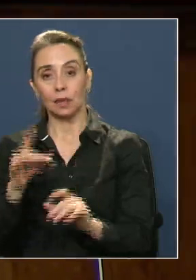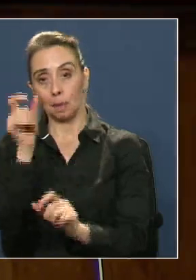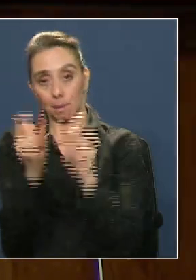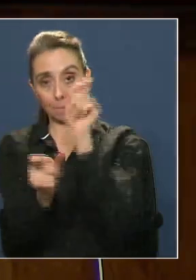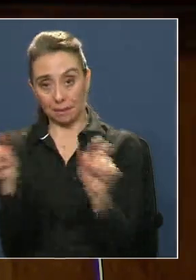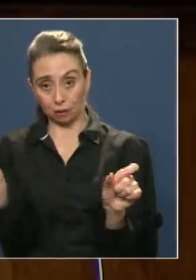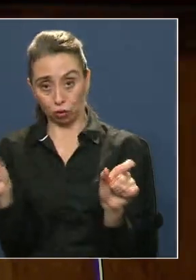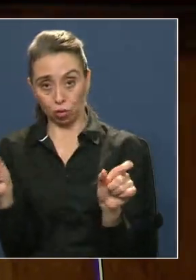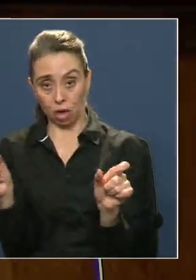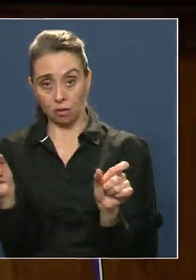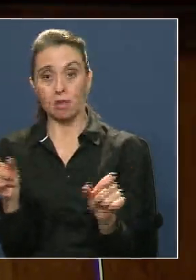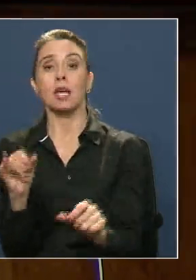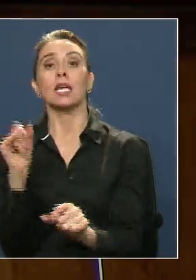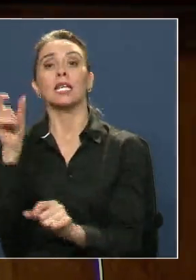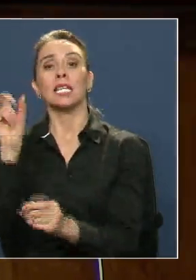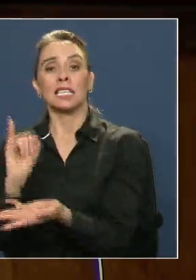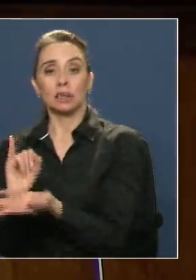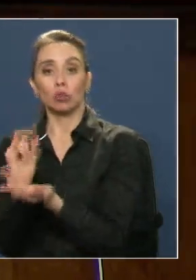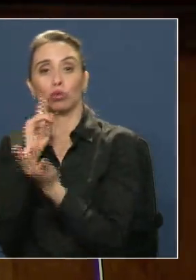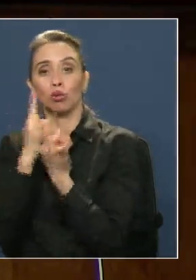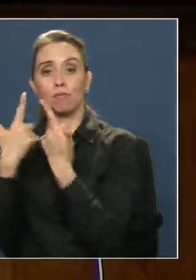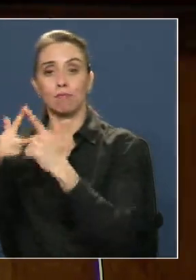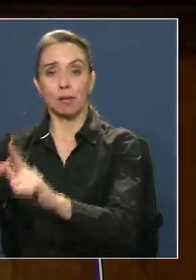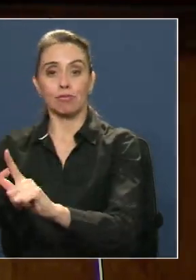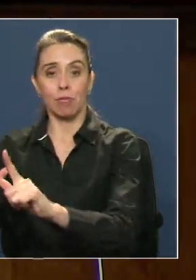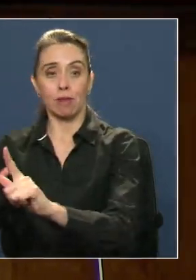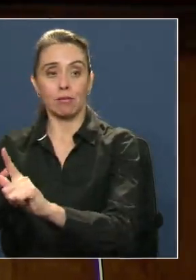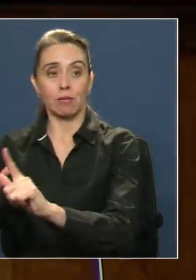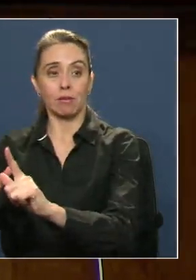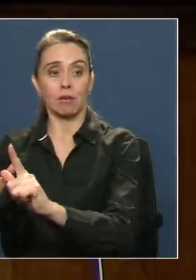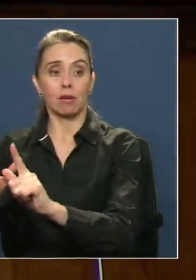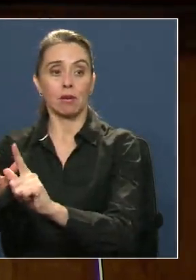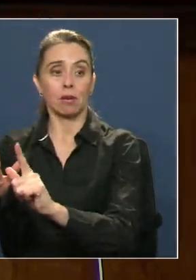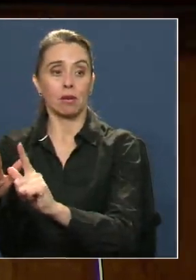personas naturales y jurídicas